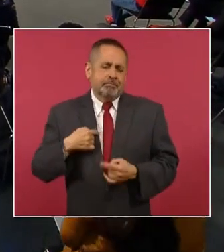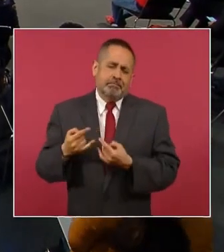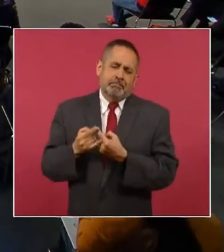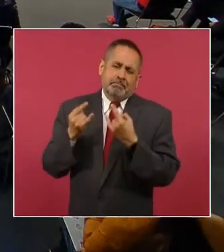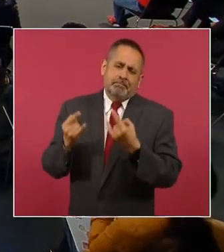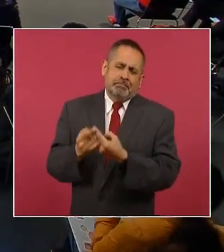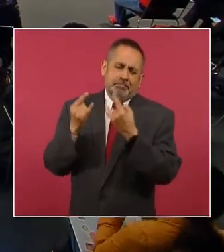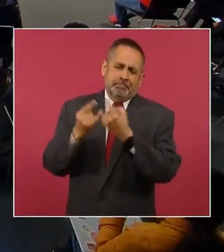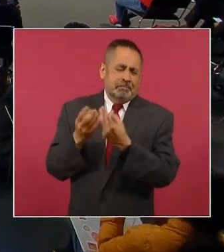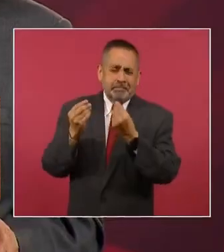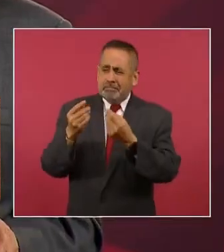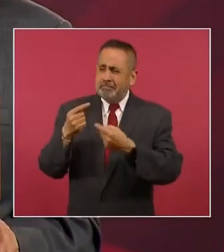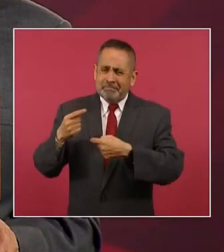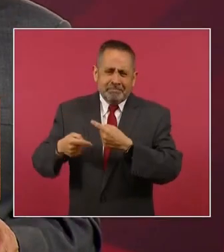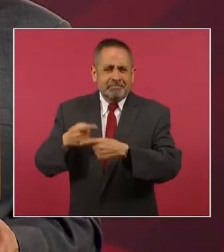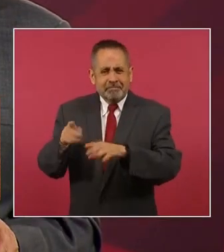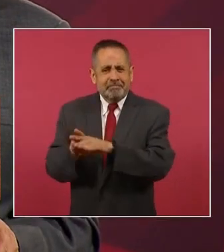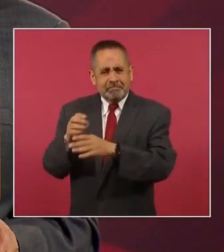de cómo,